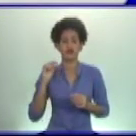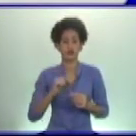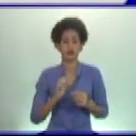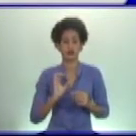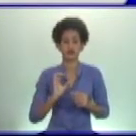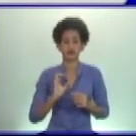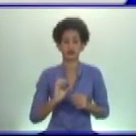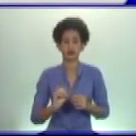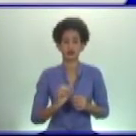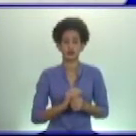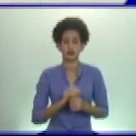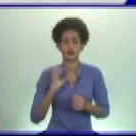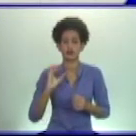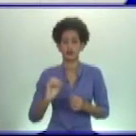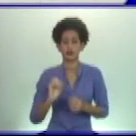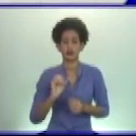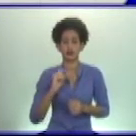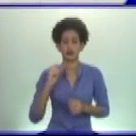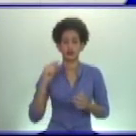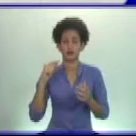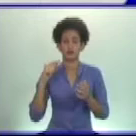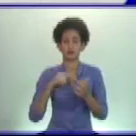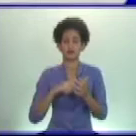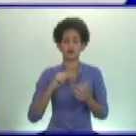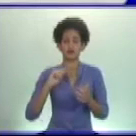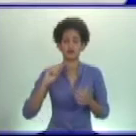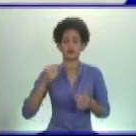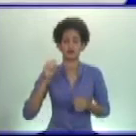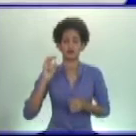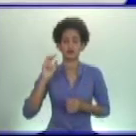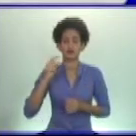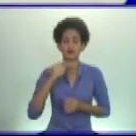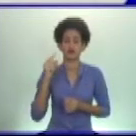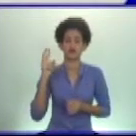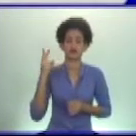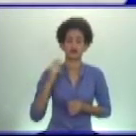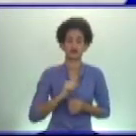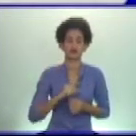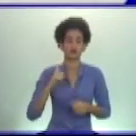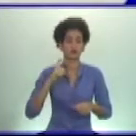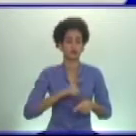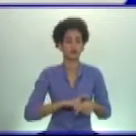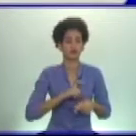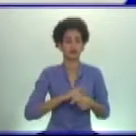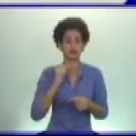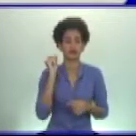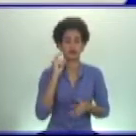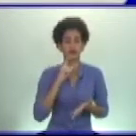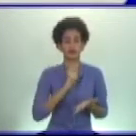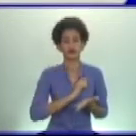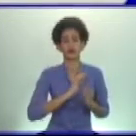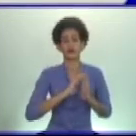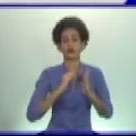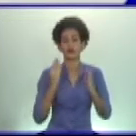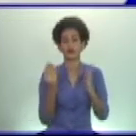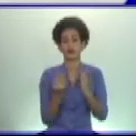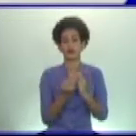de ordenada es 0, punto y coma, menos 2. Breve tiempo para que terminen de completar esos